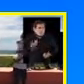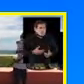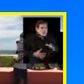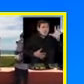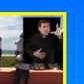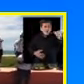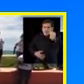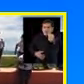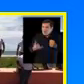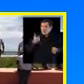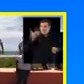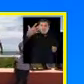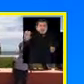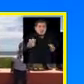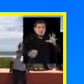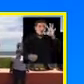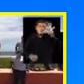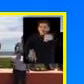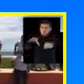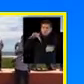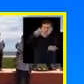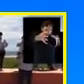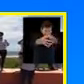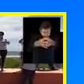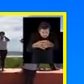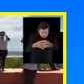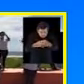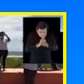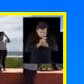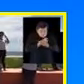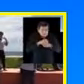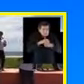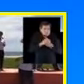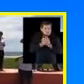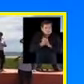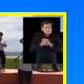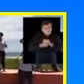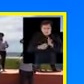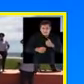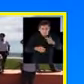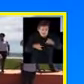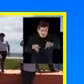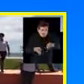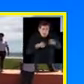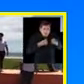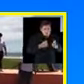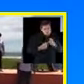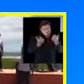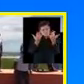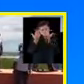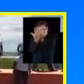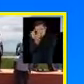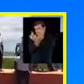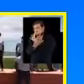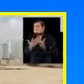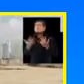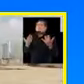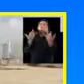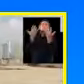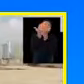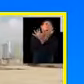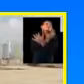infames Buscando presas jóvenes para su entretención